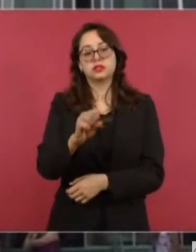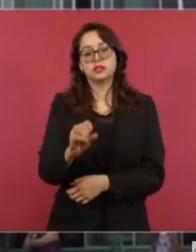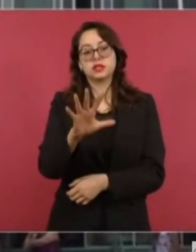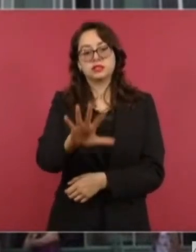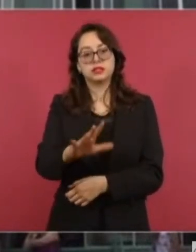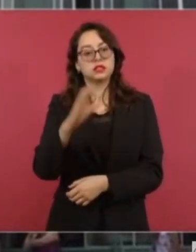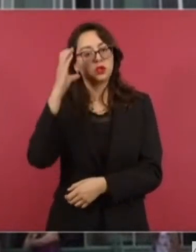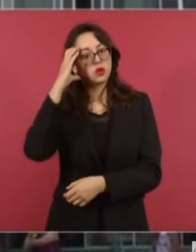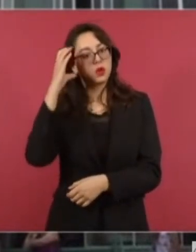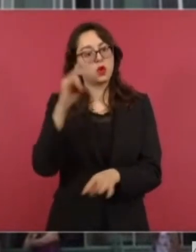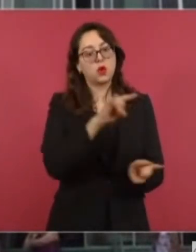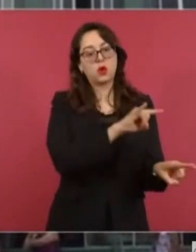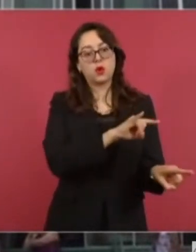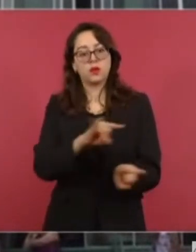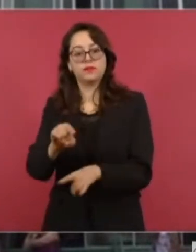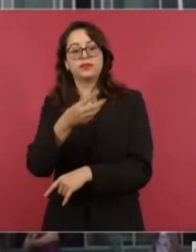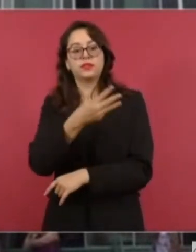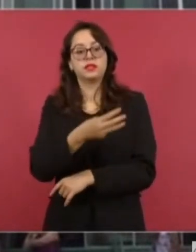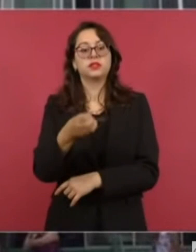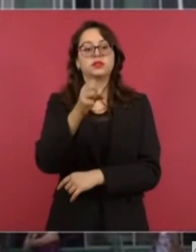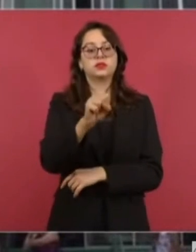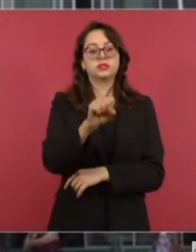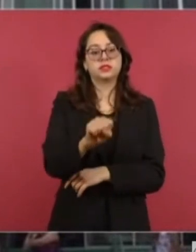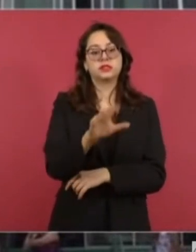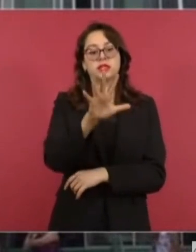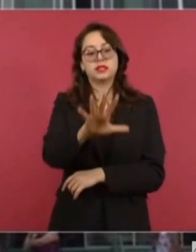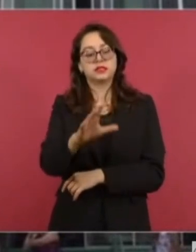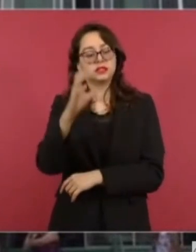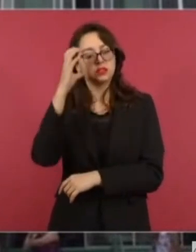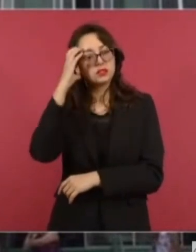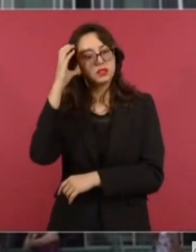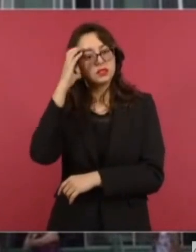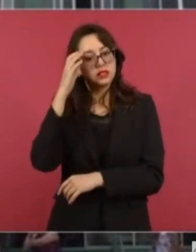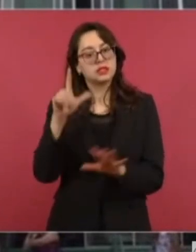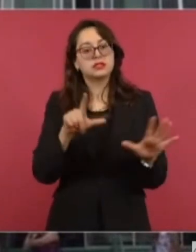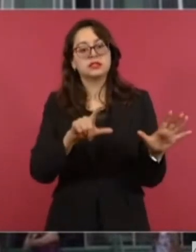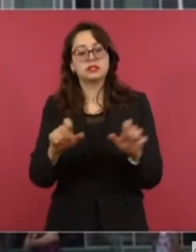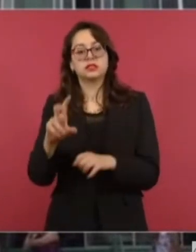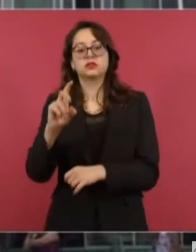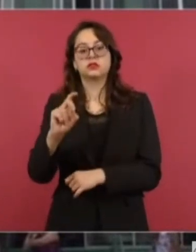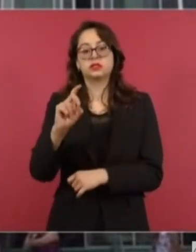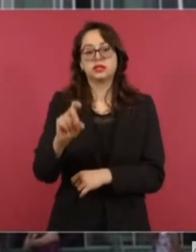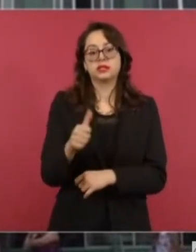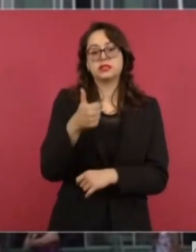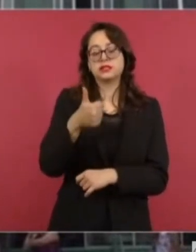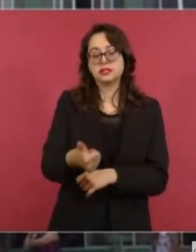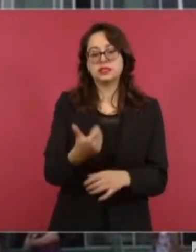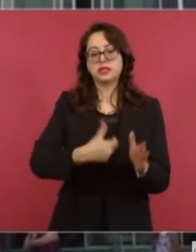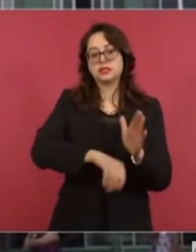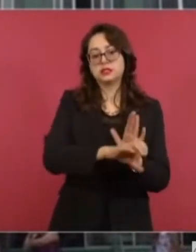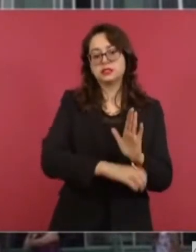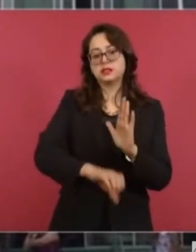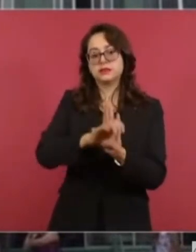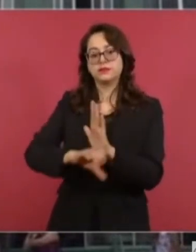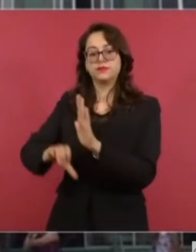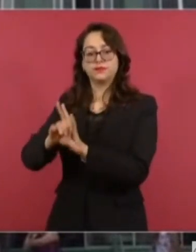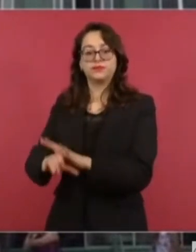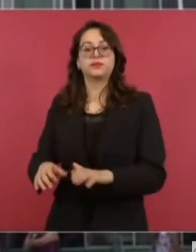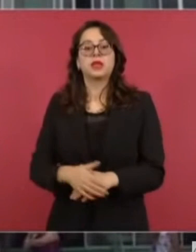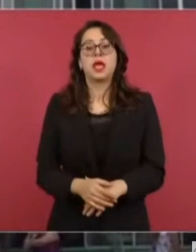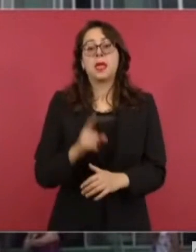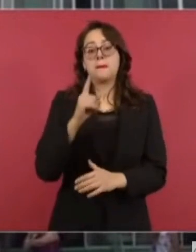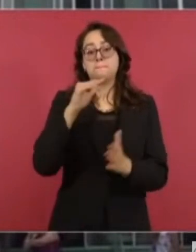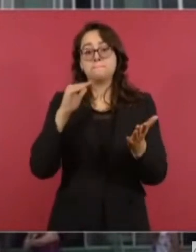y los 345 centros de salud una capacidad de 736 consultorios. Actualmente en Nayarit contamos con